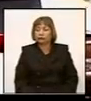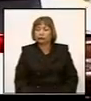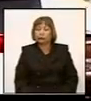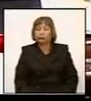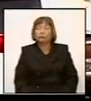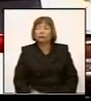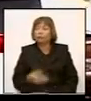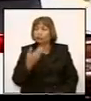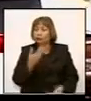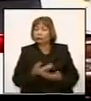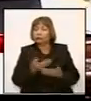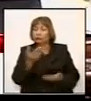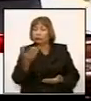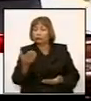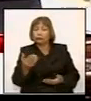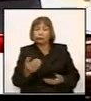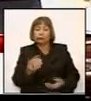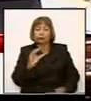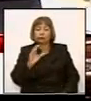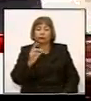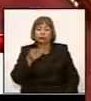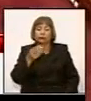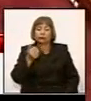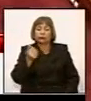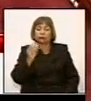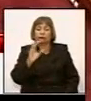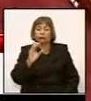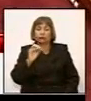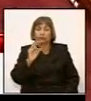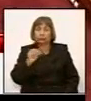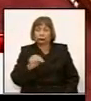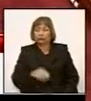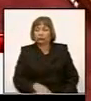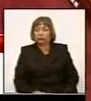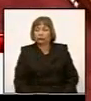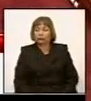Gracias, congresista. Tiene la palabra la congresista Chacón.